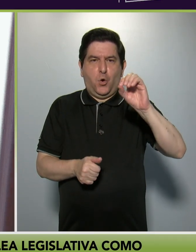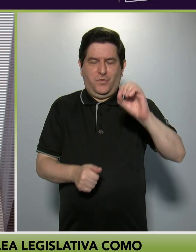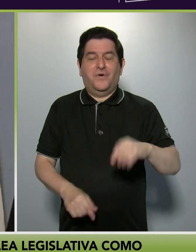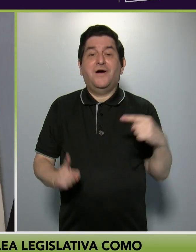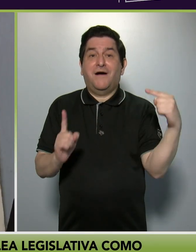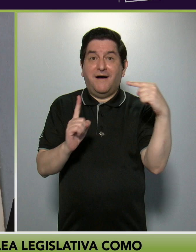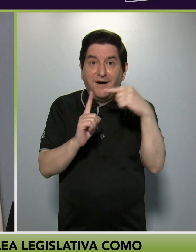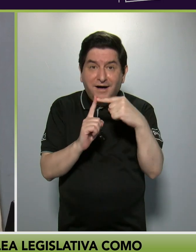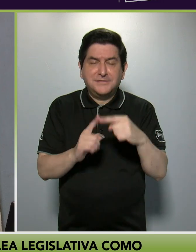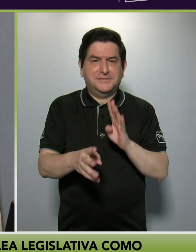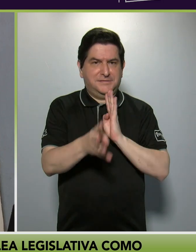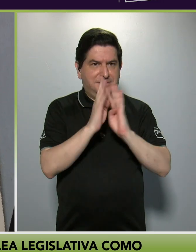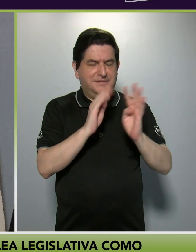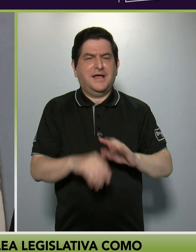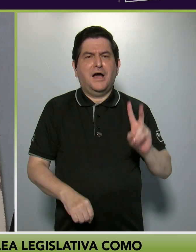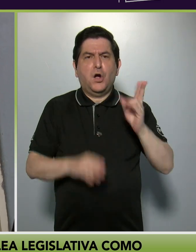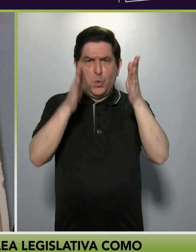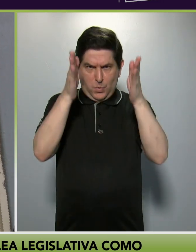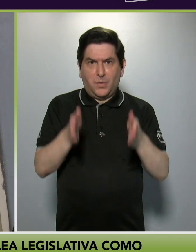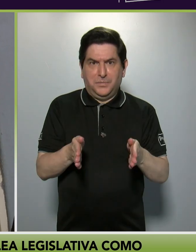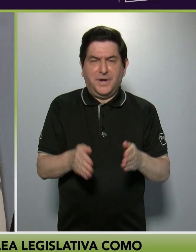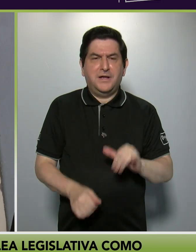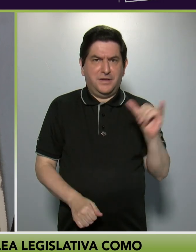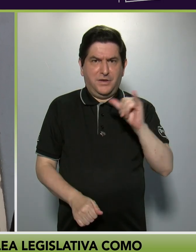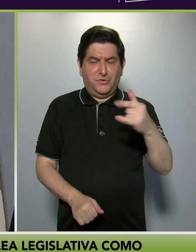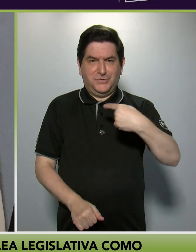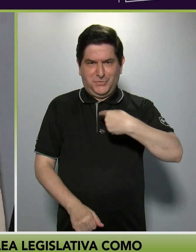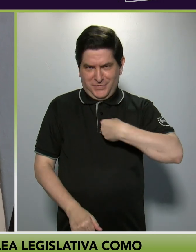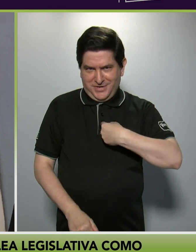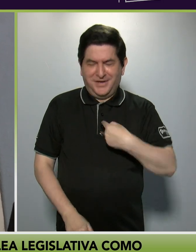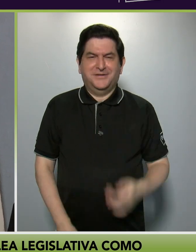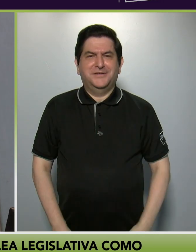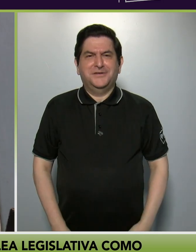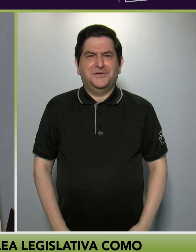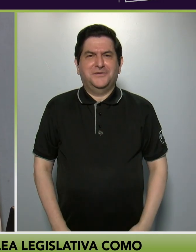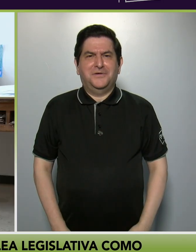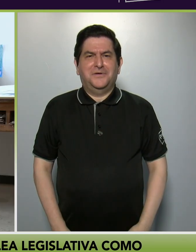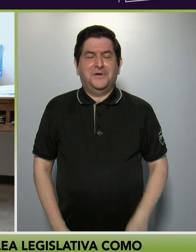que conversando con algunos compañeros que también estaban como yo haciendo